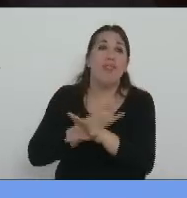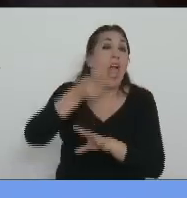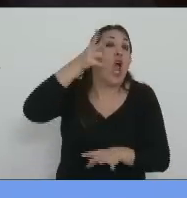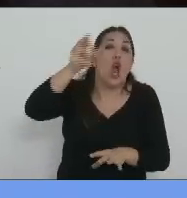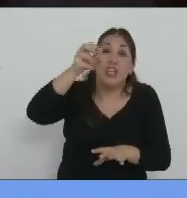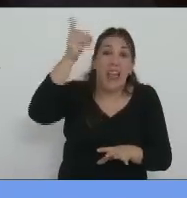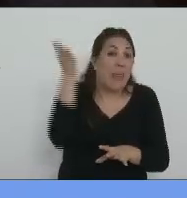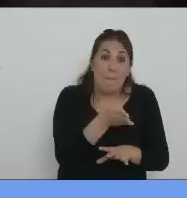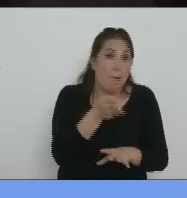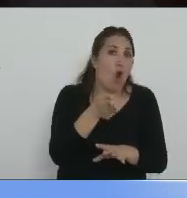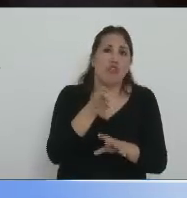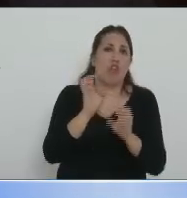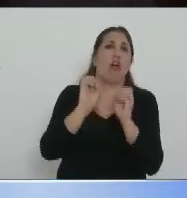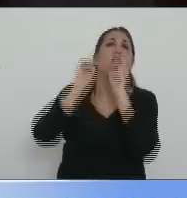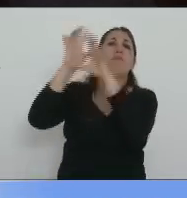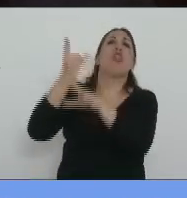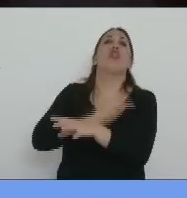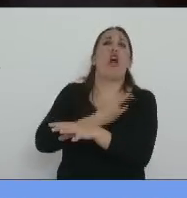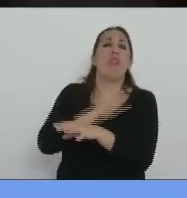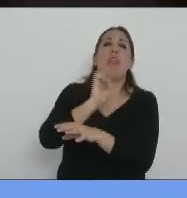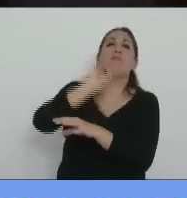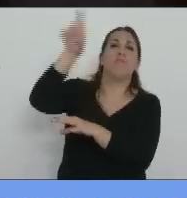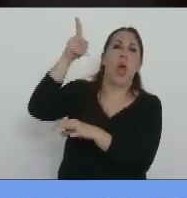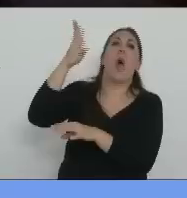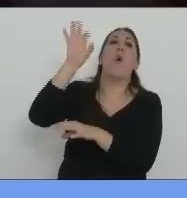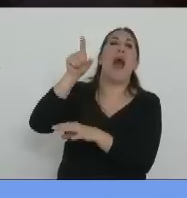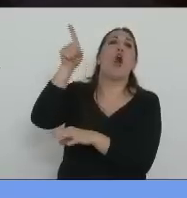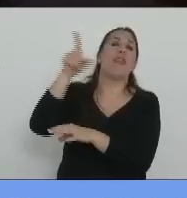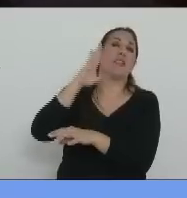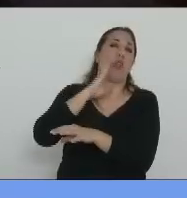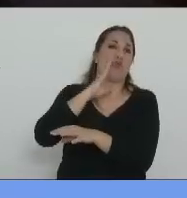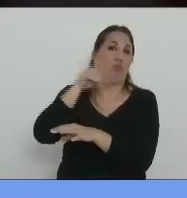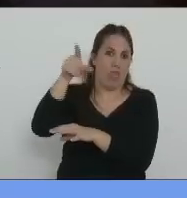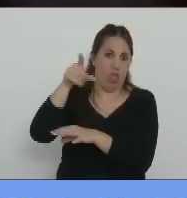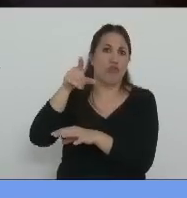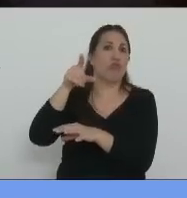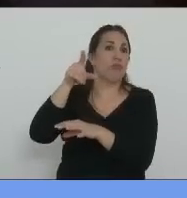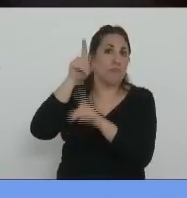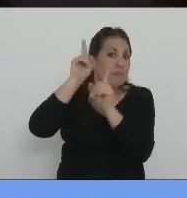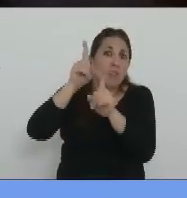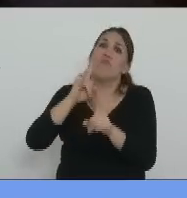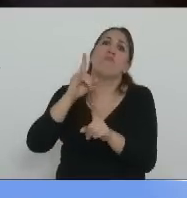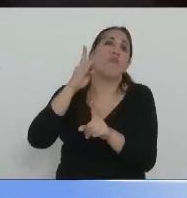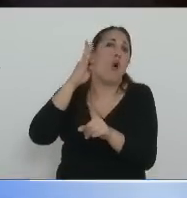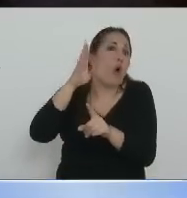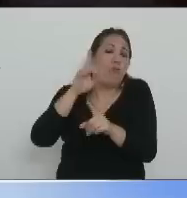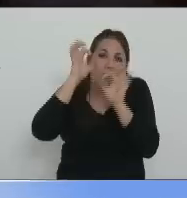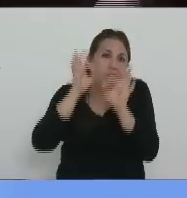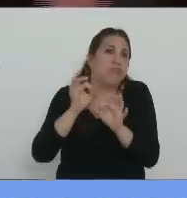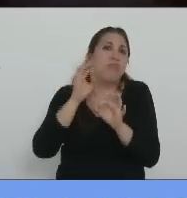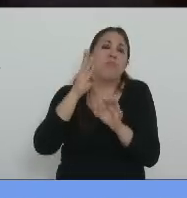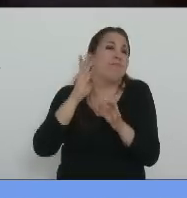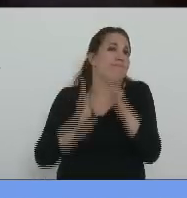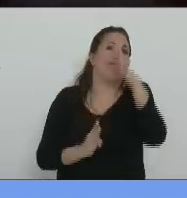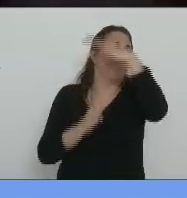dice que están los bancos de eeuu y horas después ya me voy a referir a eso y son los bancos los principales responsables y acá como